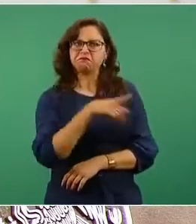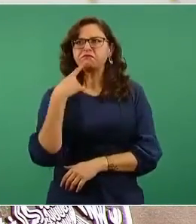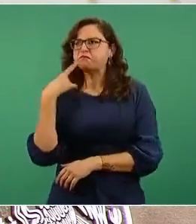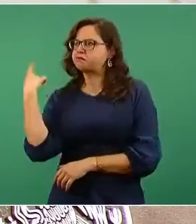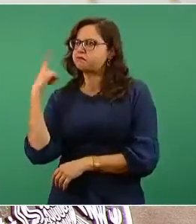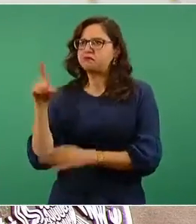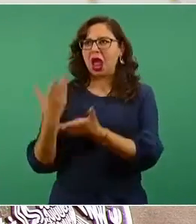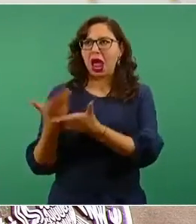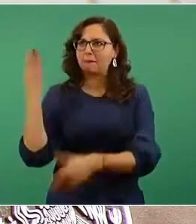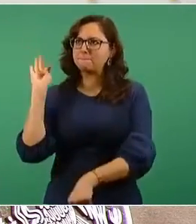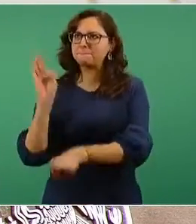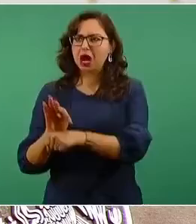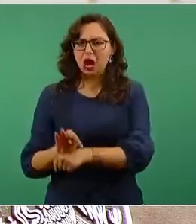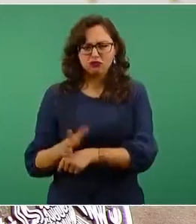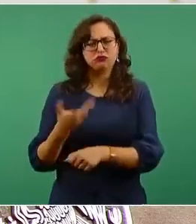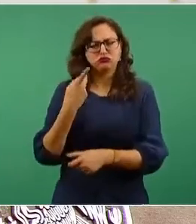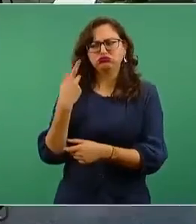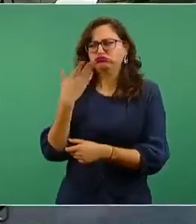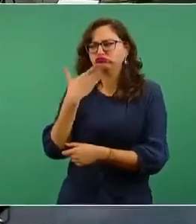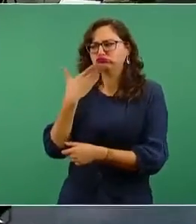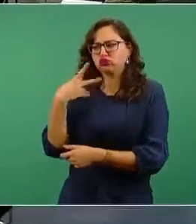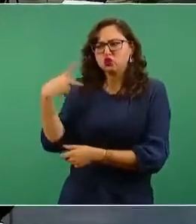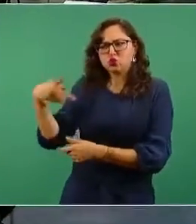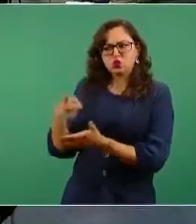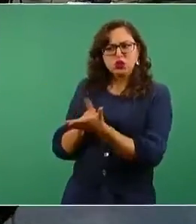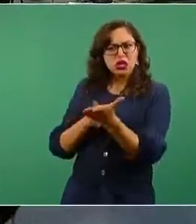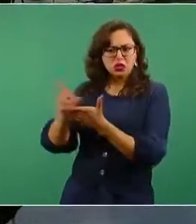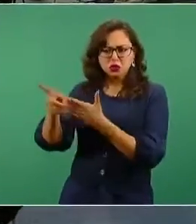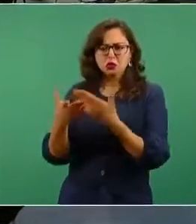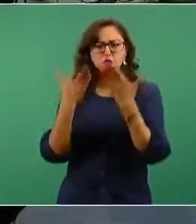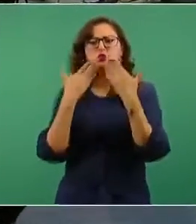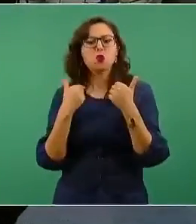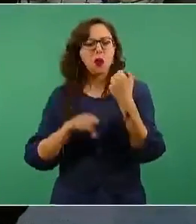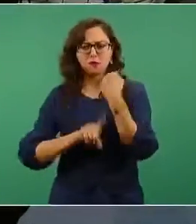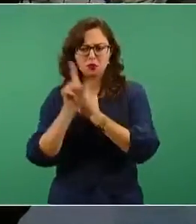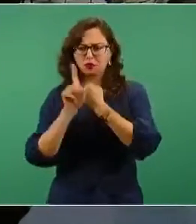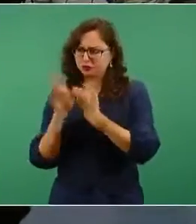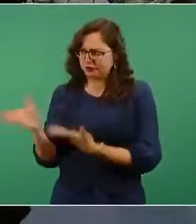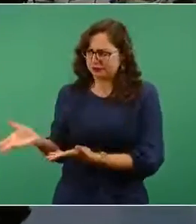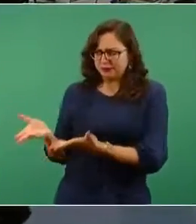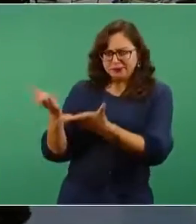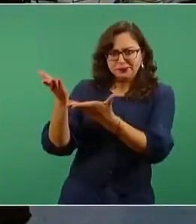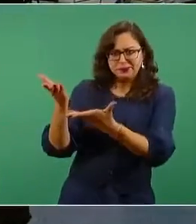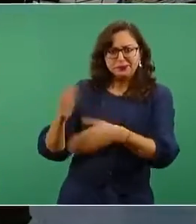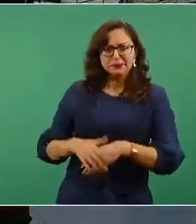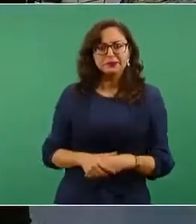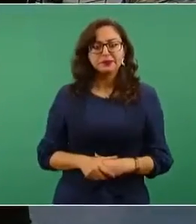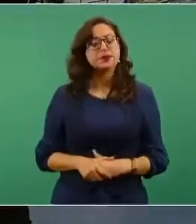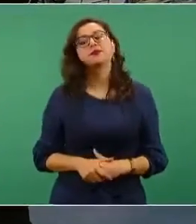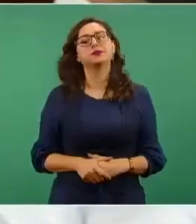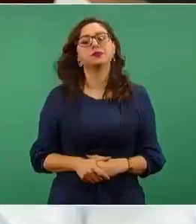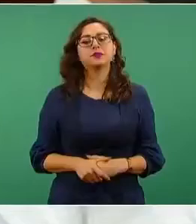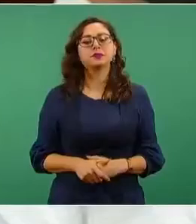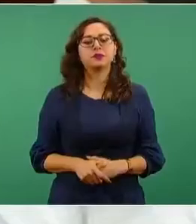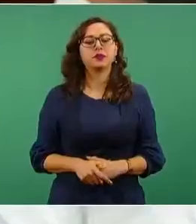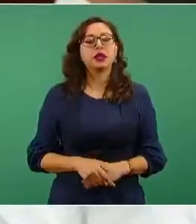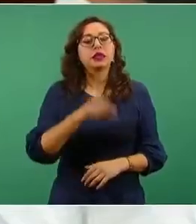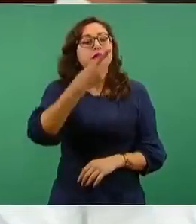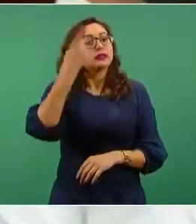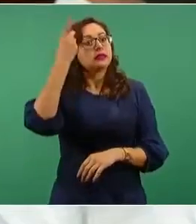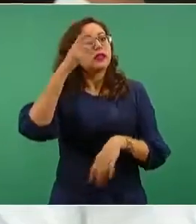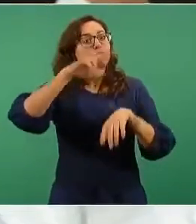de la justicia. No hay problema. Y si me permite hacerle un par de preguntas al director de Pemex,